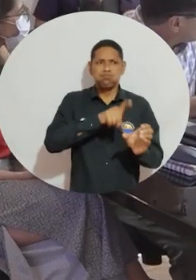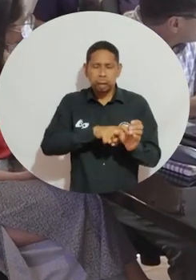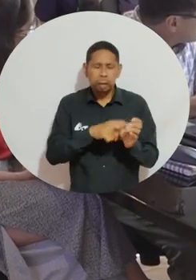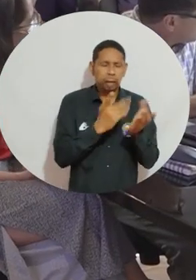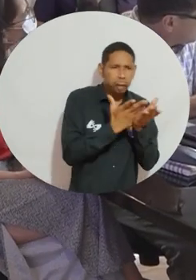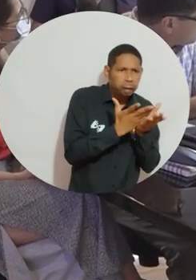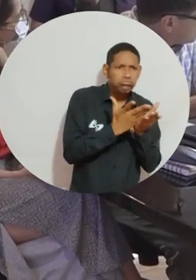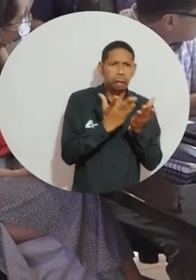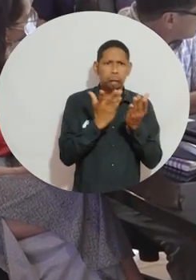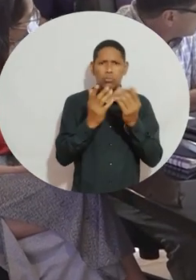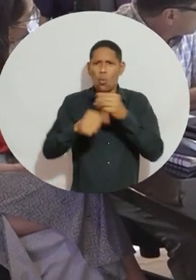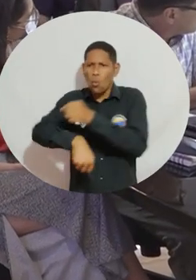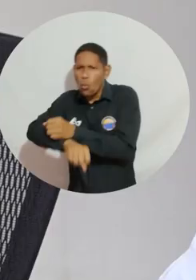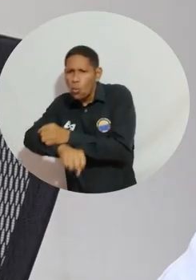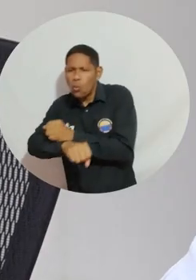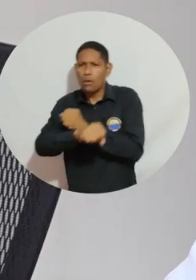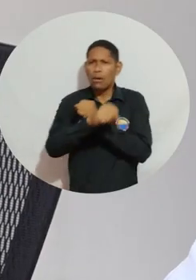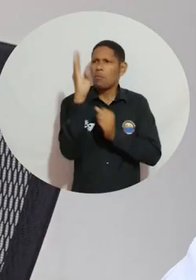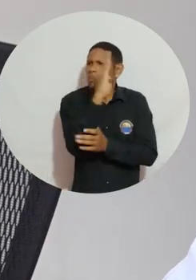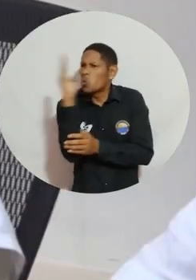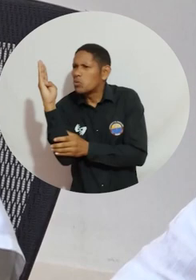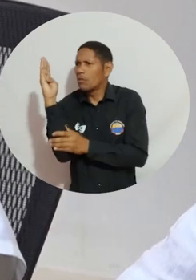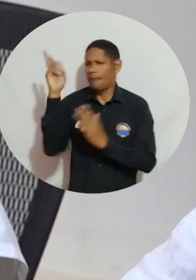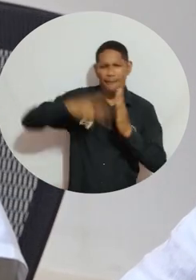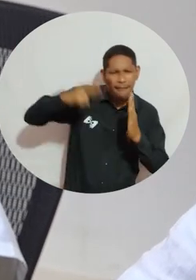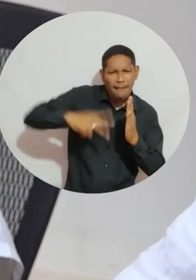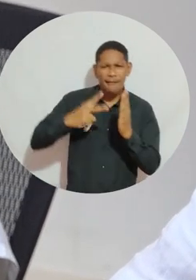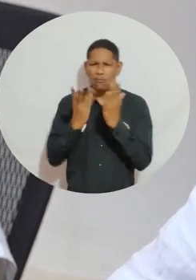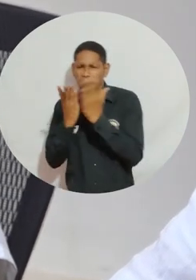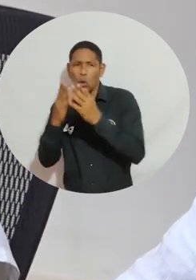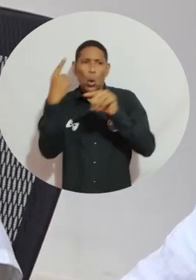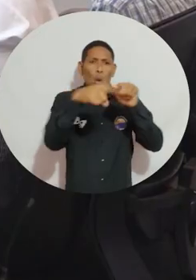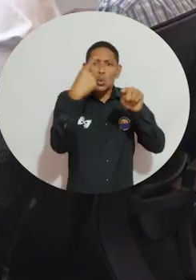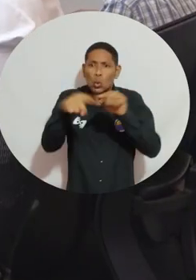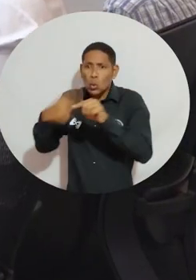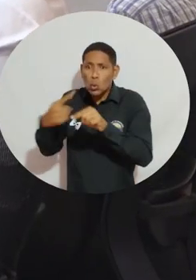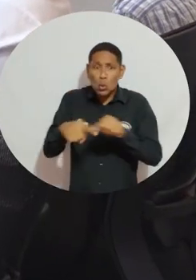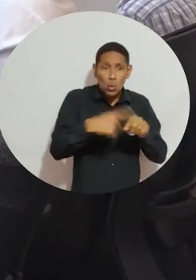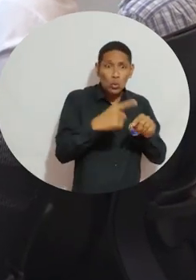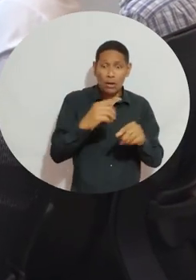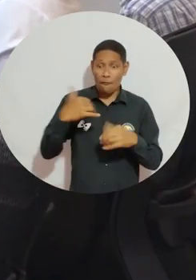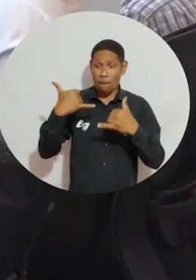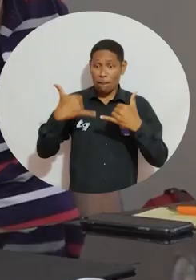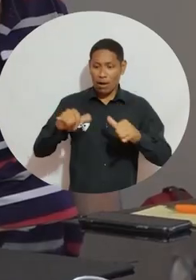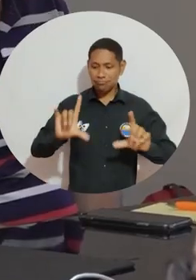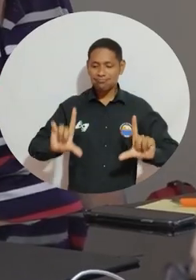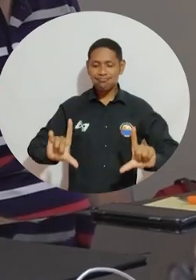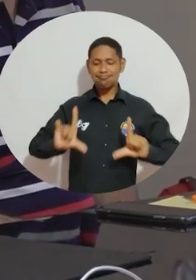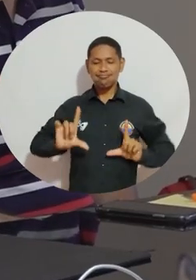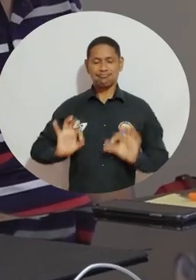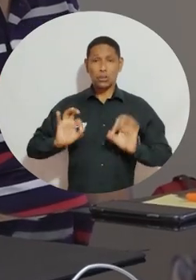universidad implica asistir a jugar fútbol, a ir a la cafetería, a ir a la biblioteca, y que existan toda esa serie de garantías para que posteriormente pueda